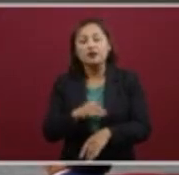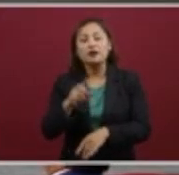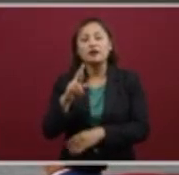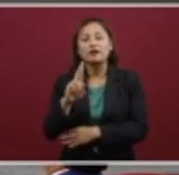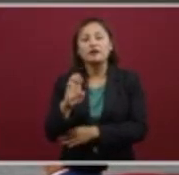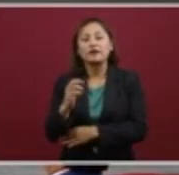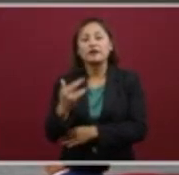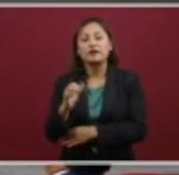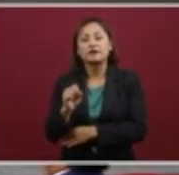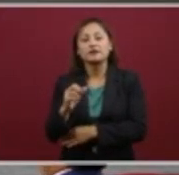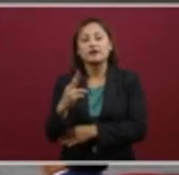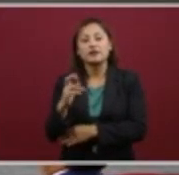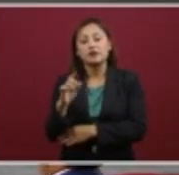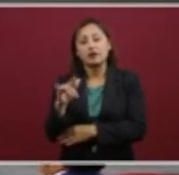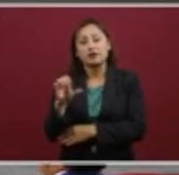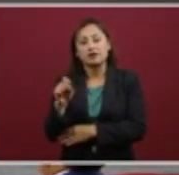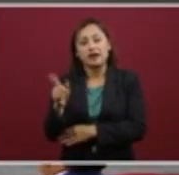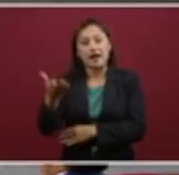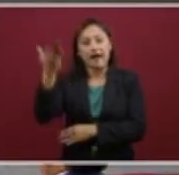Seguro Social